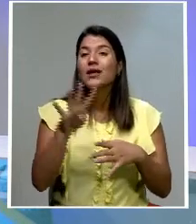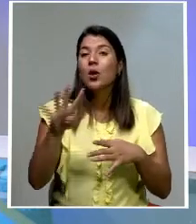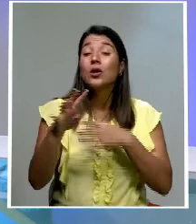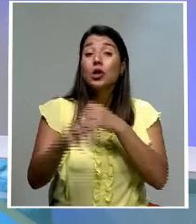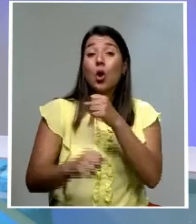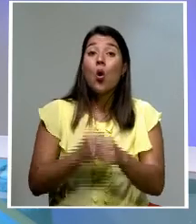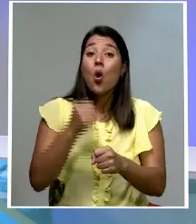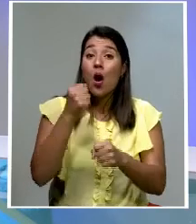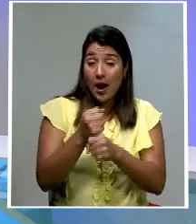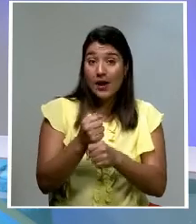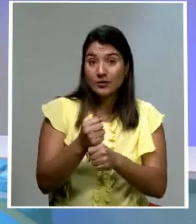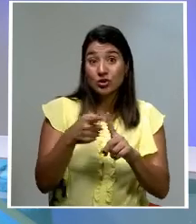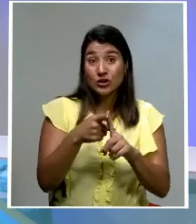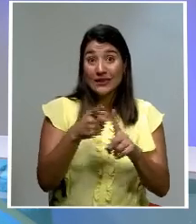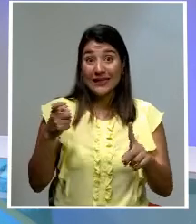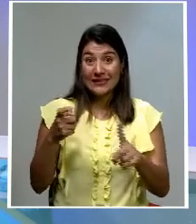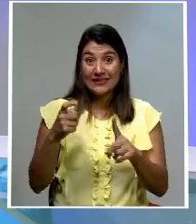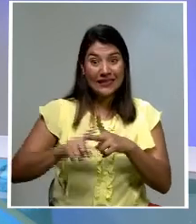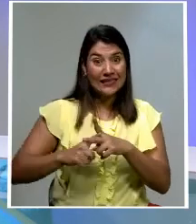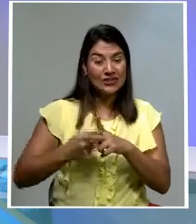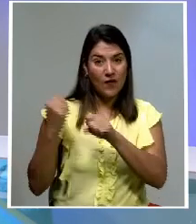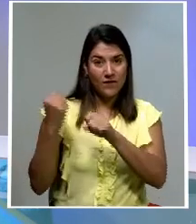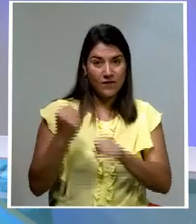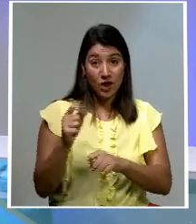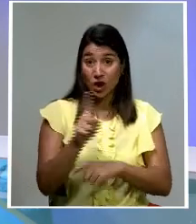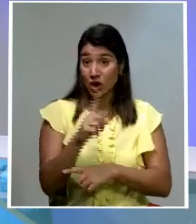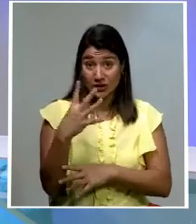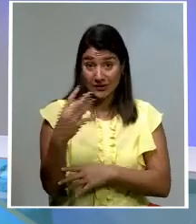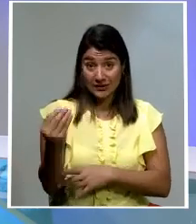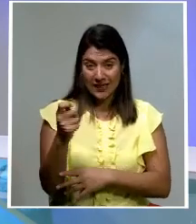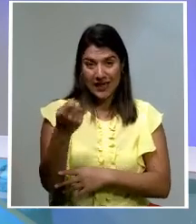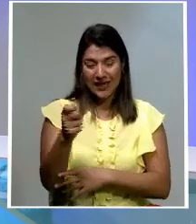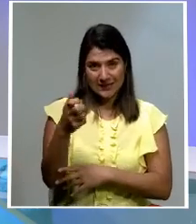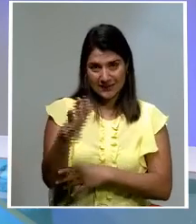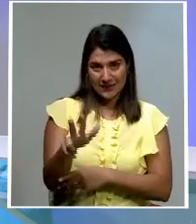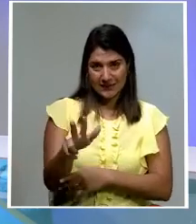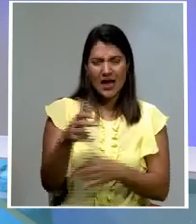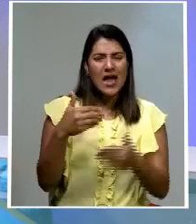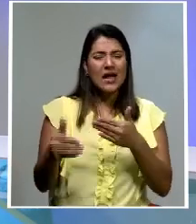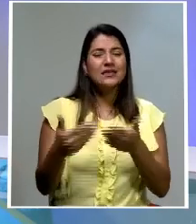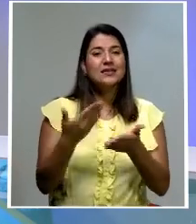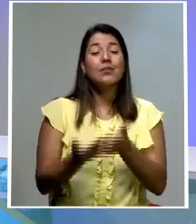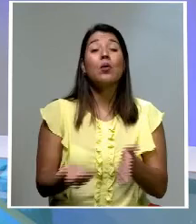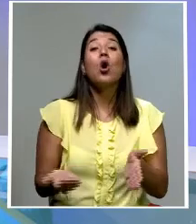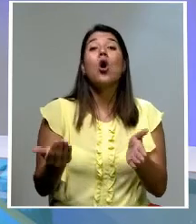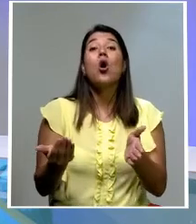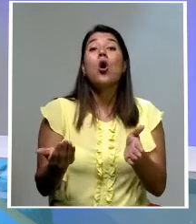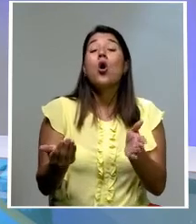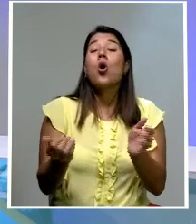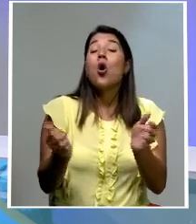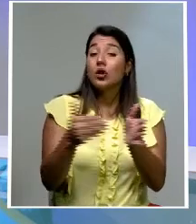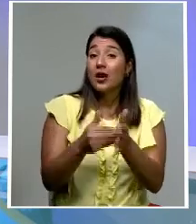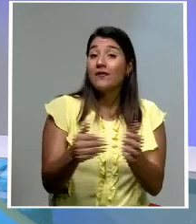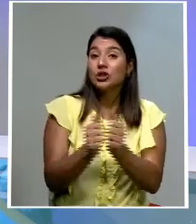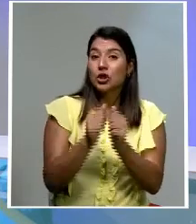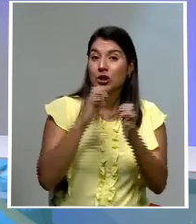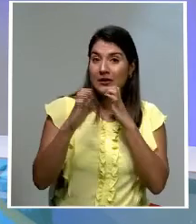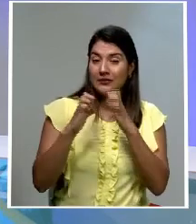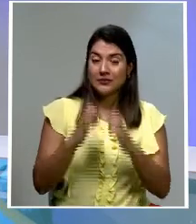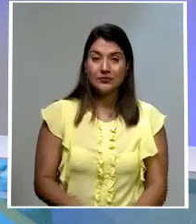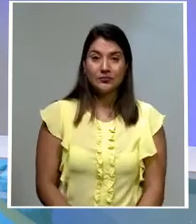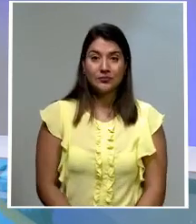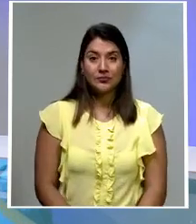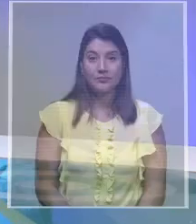144 años desde su fundación. No se vaya de la señal del 13, que ya regreso con esta entrevista de fondo.